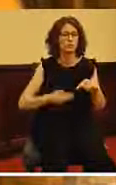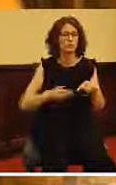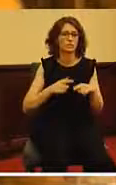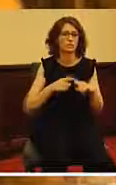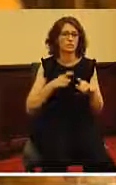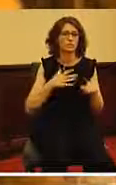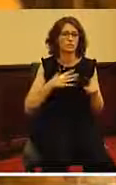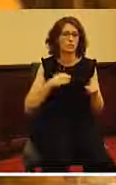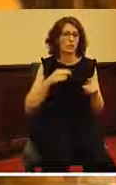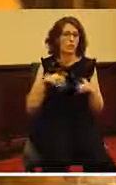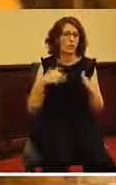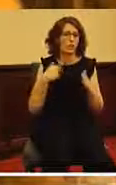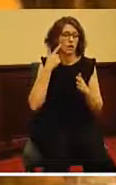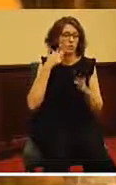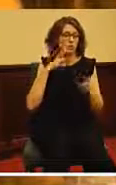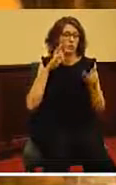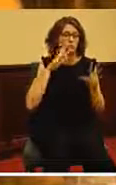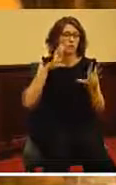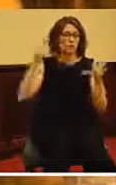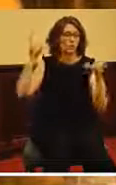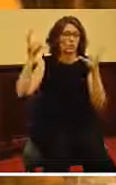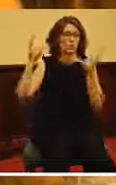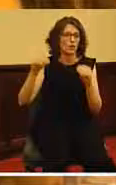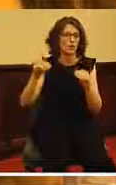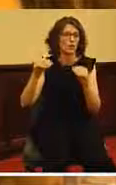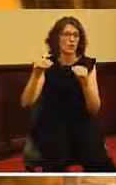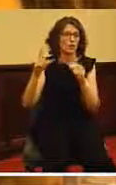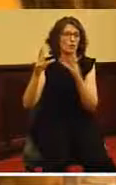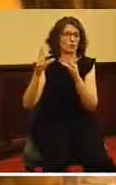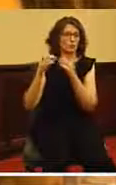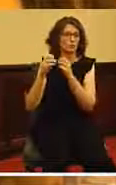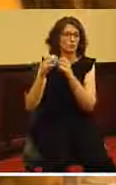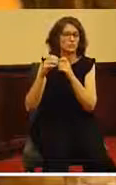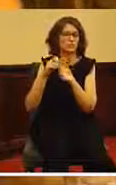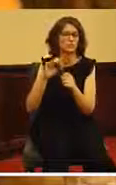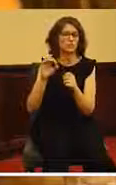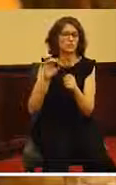luz apagada, llegar a un acuerdo con los señores de Vox, a no ser que